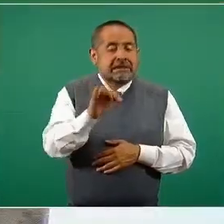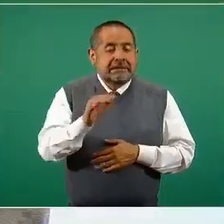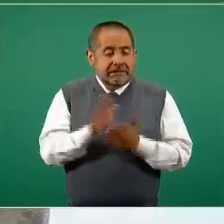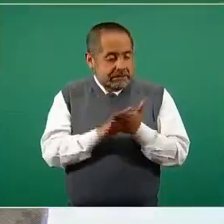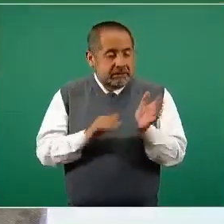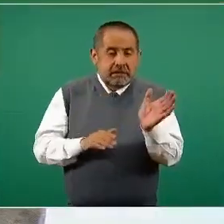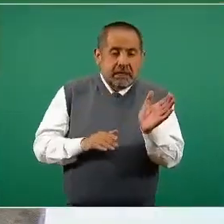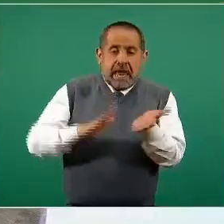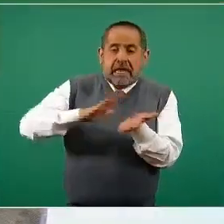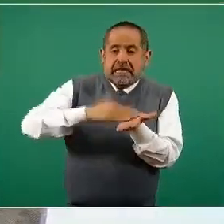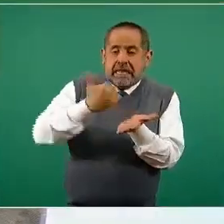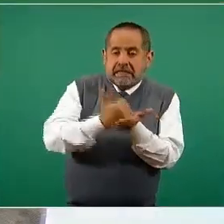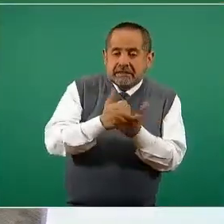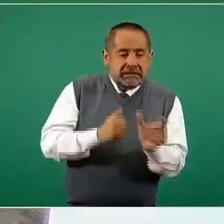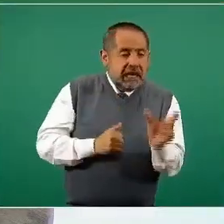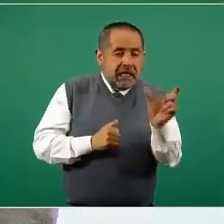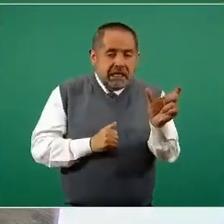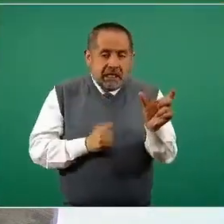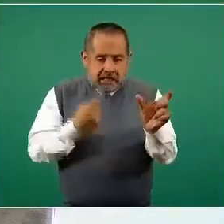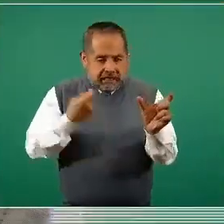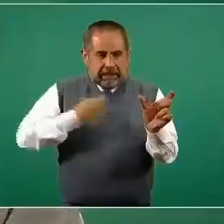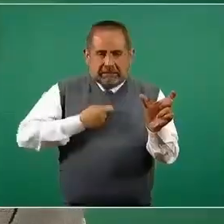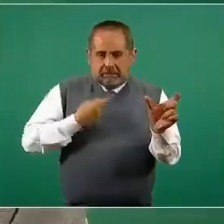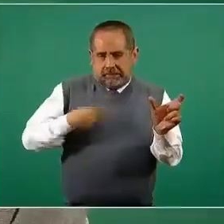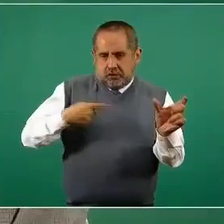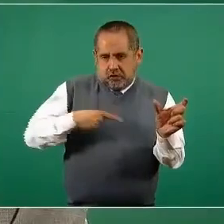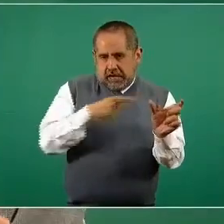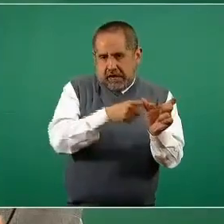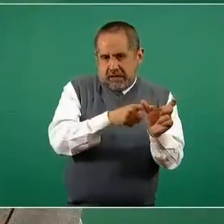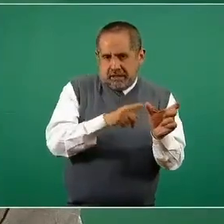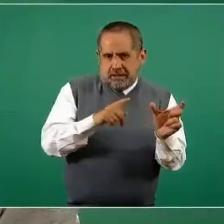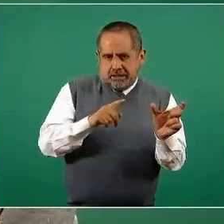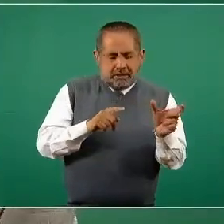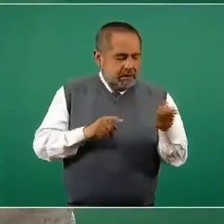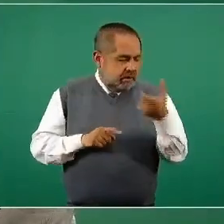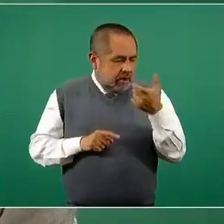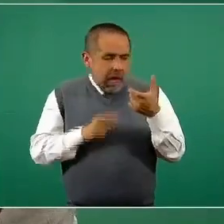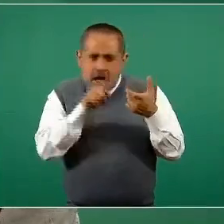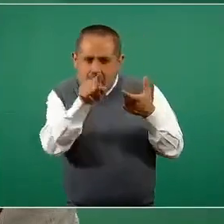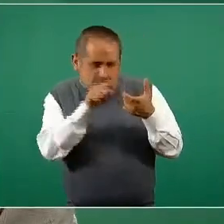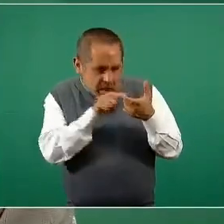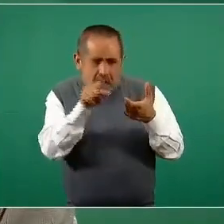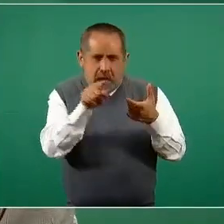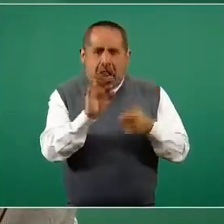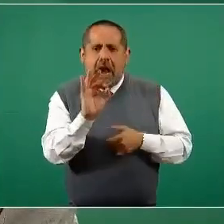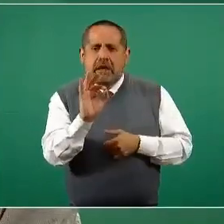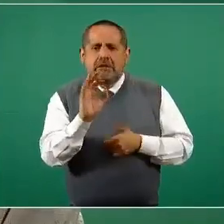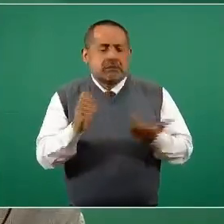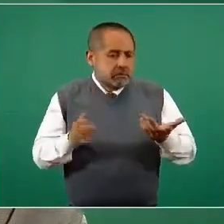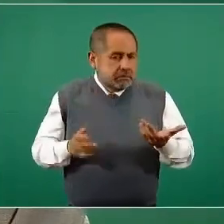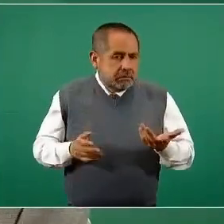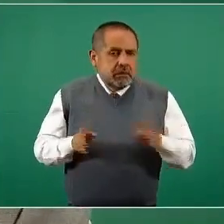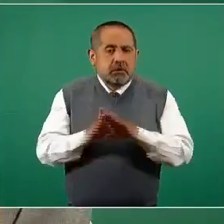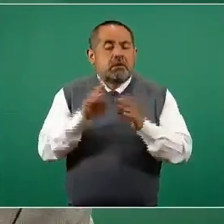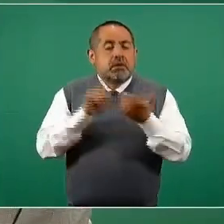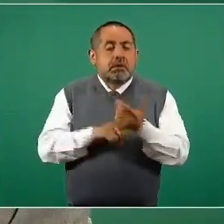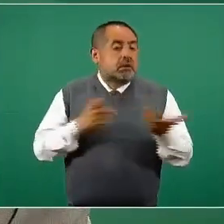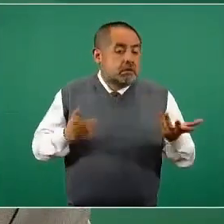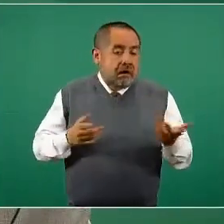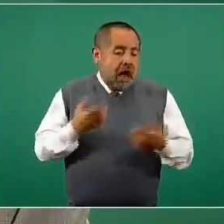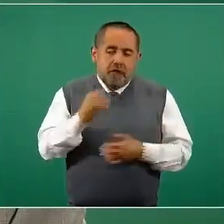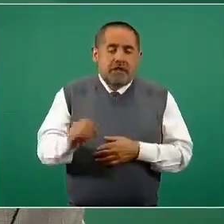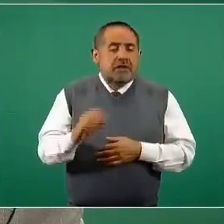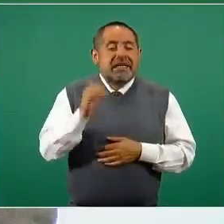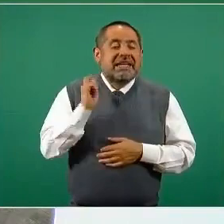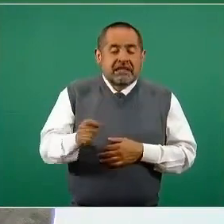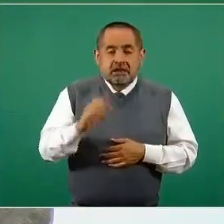la identificación de la persona. Y el campo, la variable que se utiliza para identificar a la persona es la